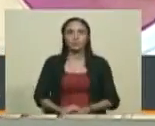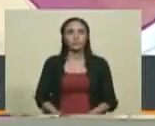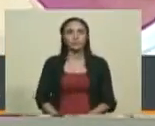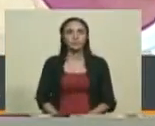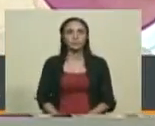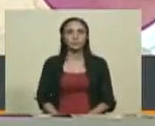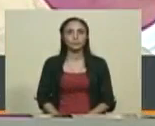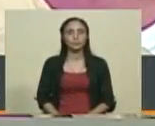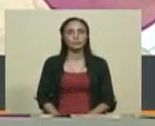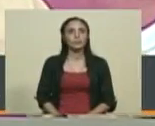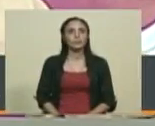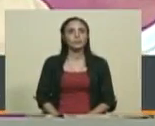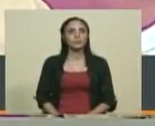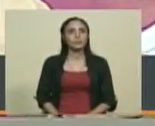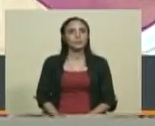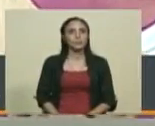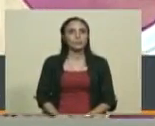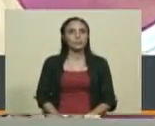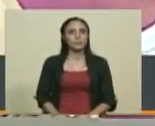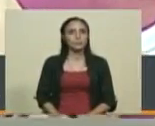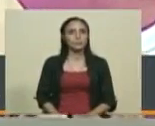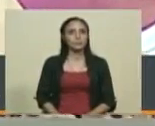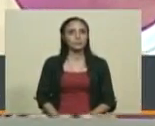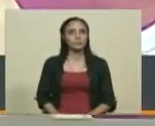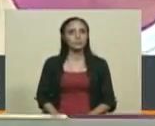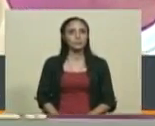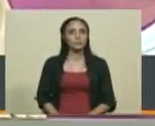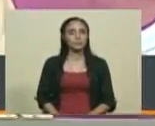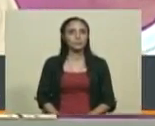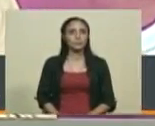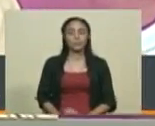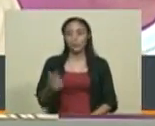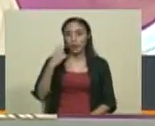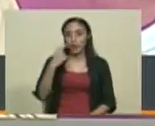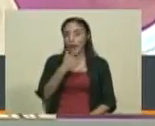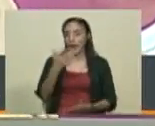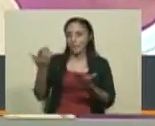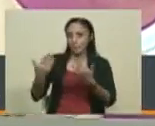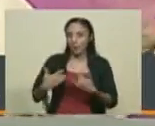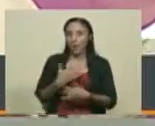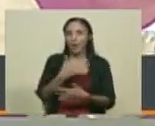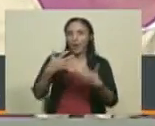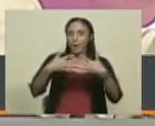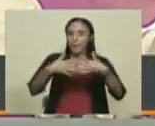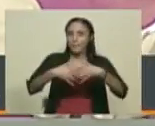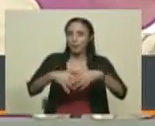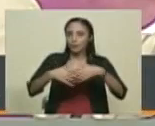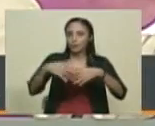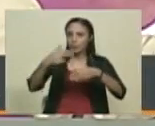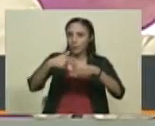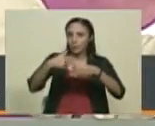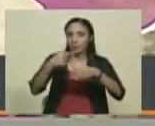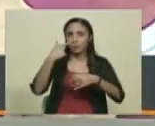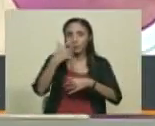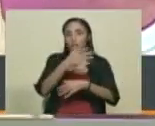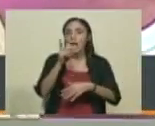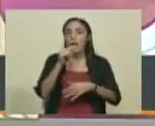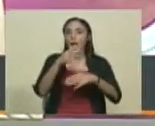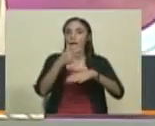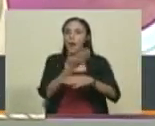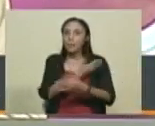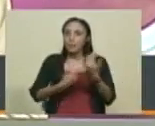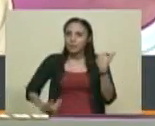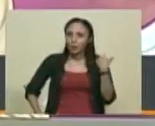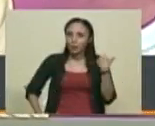Aquí me mostraba el compañero Manuel Quevedo, dicho sea de paso, yo puse a este joven mayor